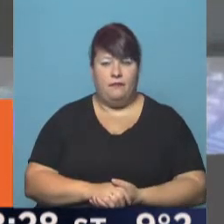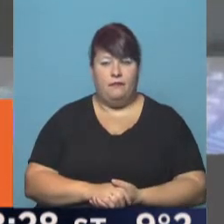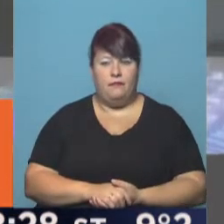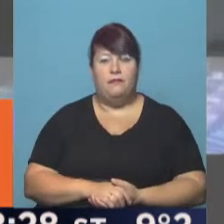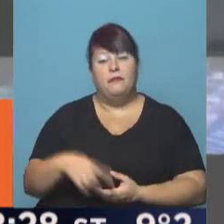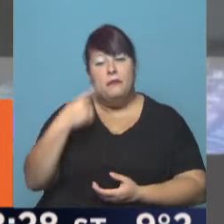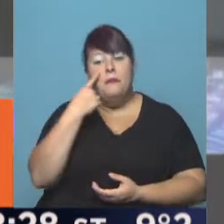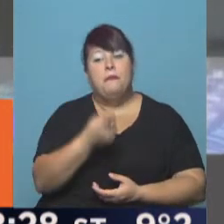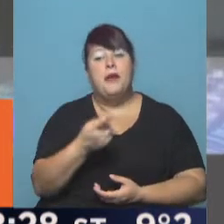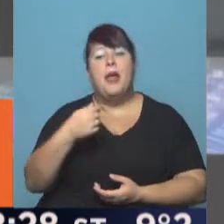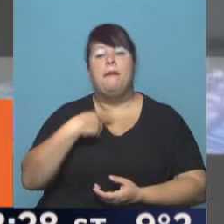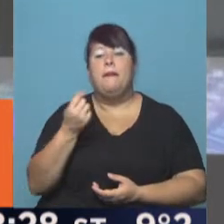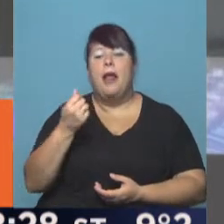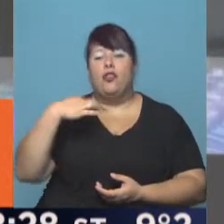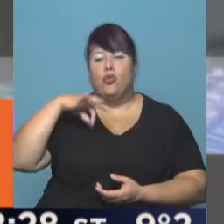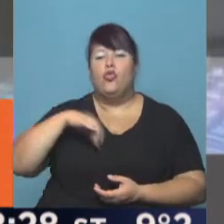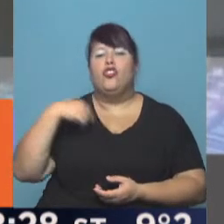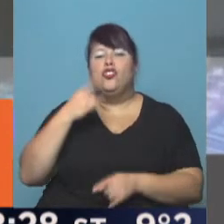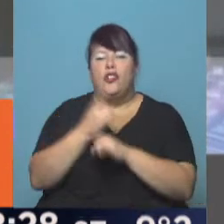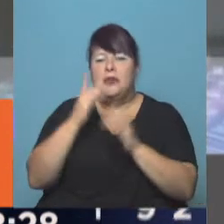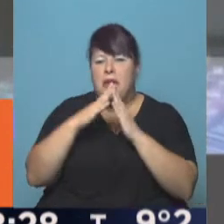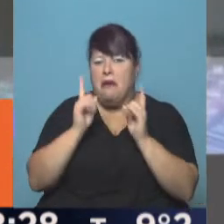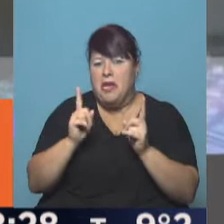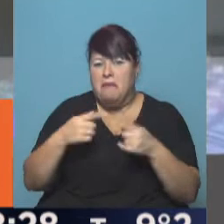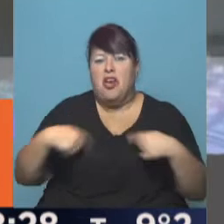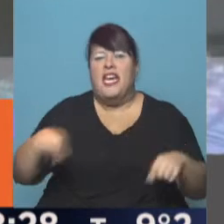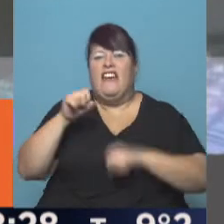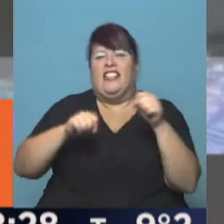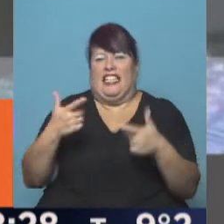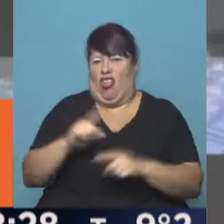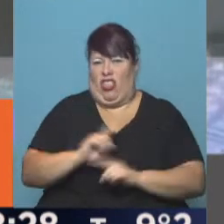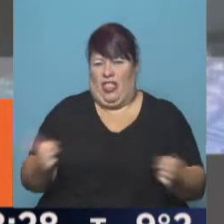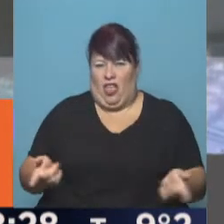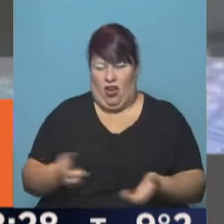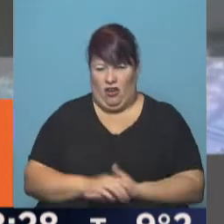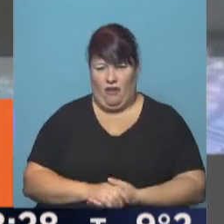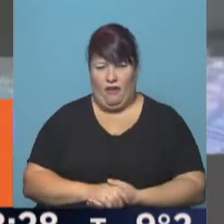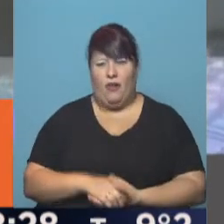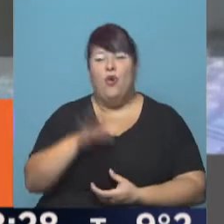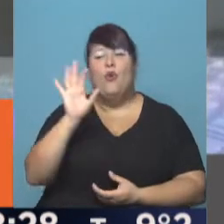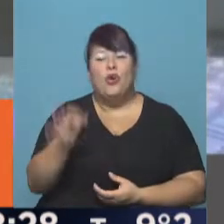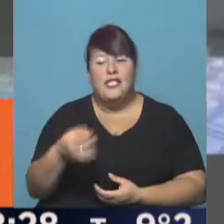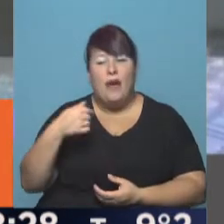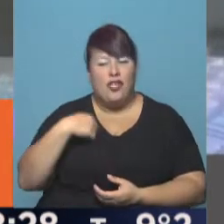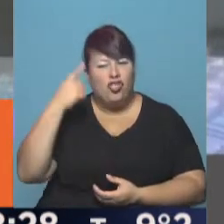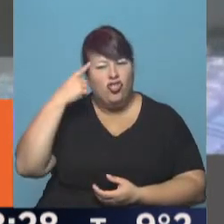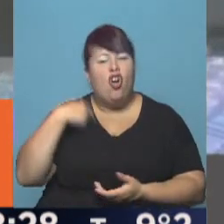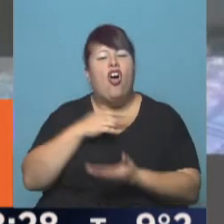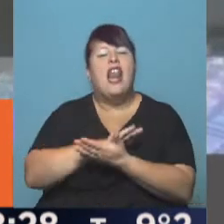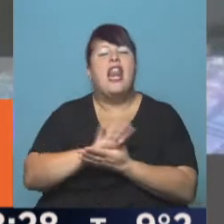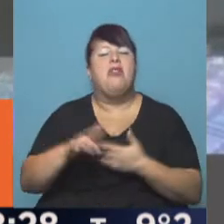Y que se fijen de mi patrimonio, que vivo siempre en la misma casa y no tengo ni bicicleta. Y saben que tengo la conciencia